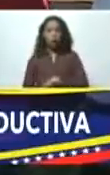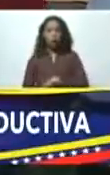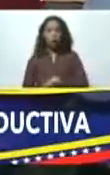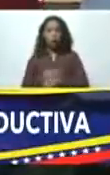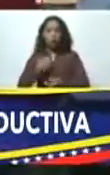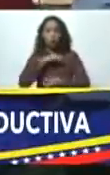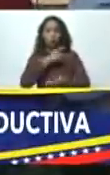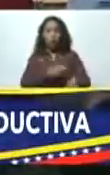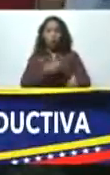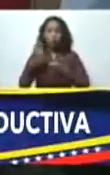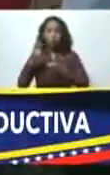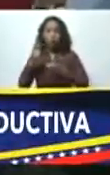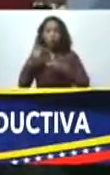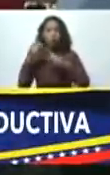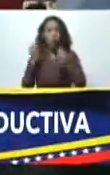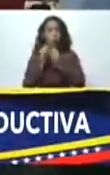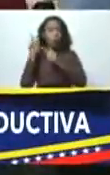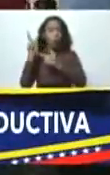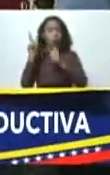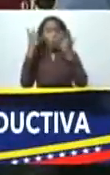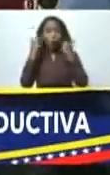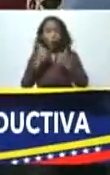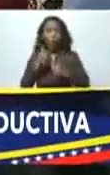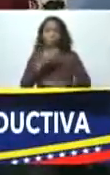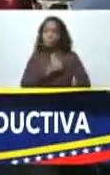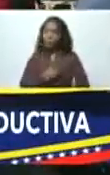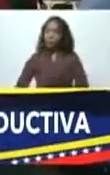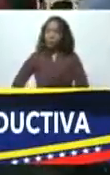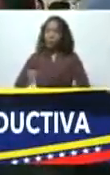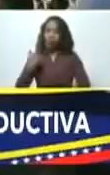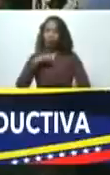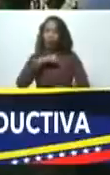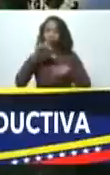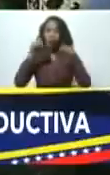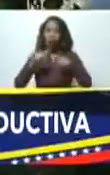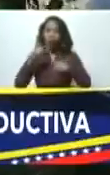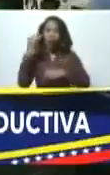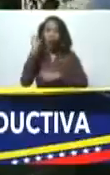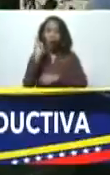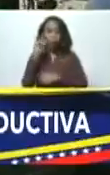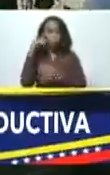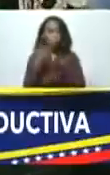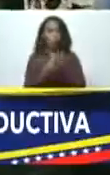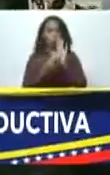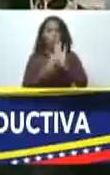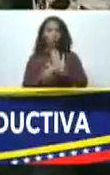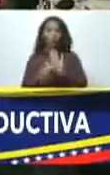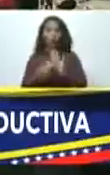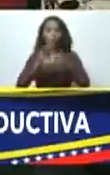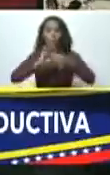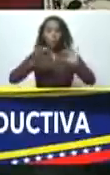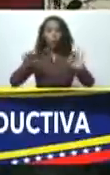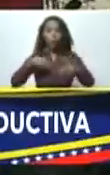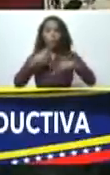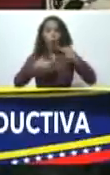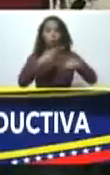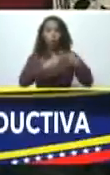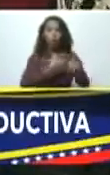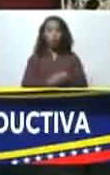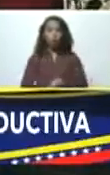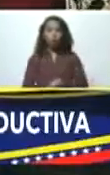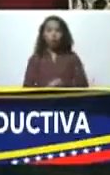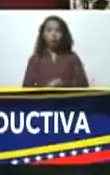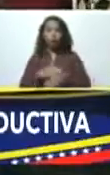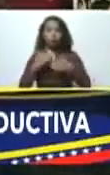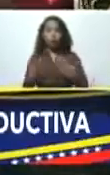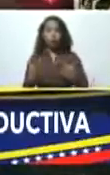estamos llevando a cabo con esta ganadería. Presidente, aquí le tenemos una muestra en un encadenamiento productivo